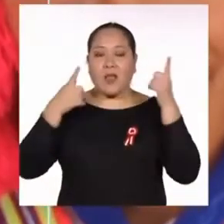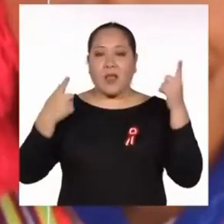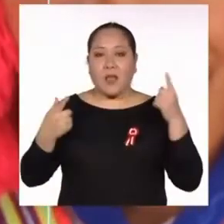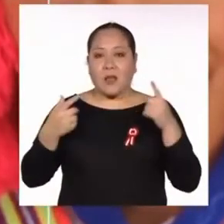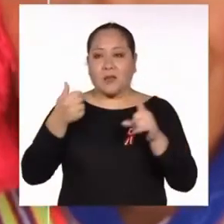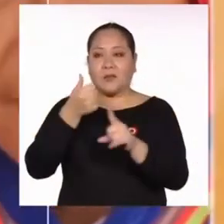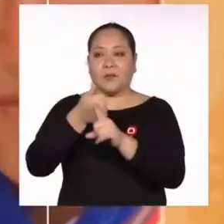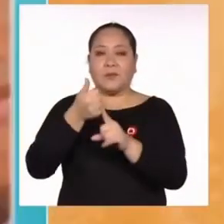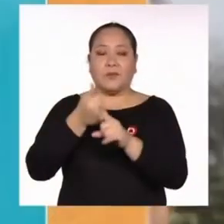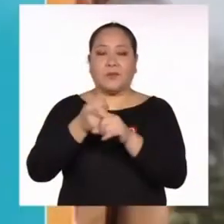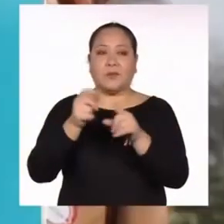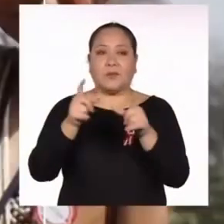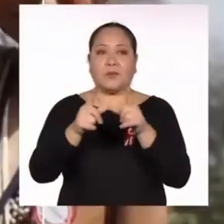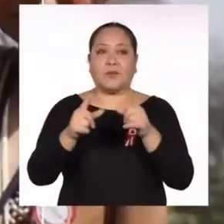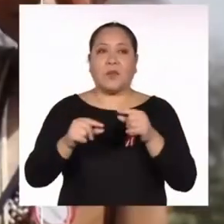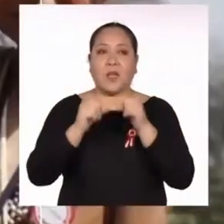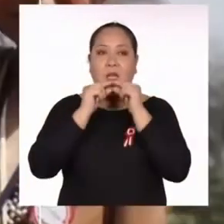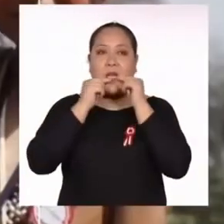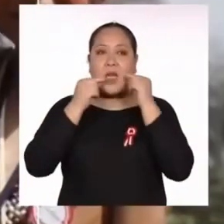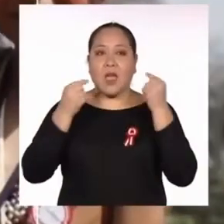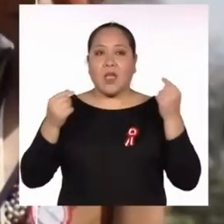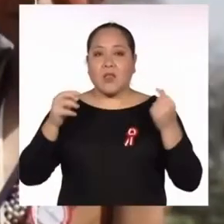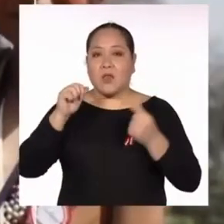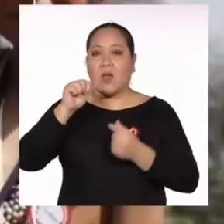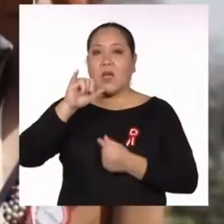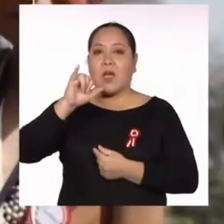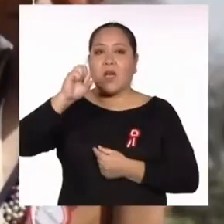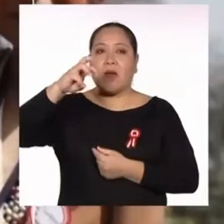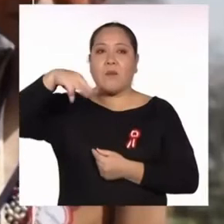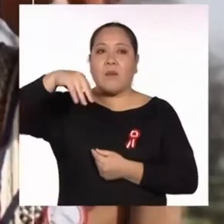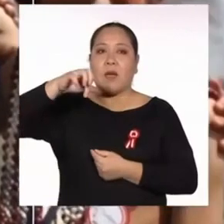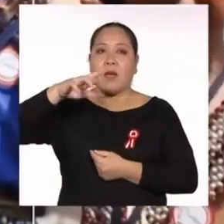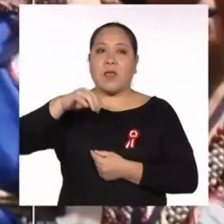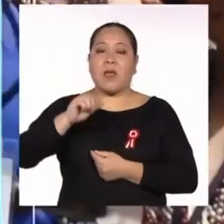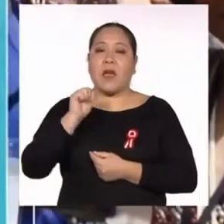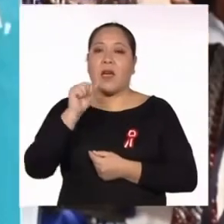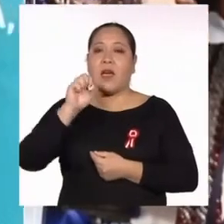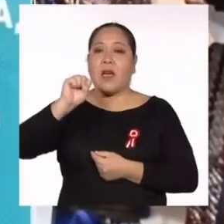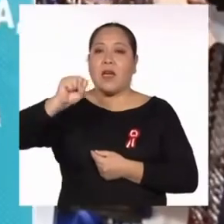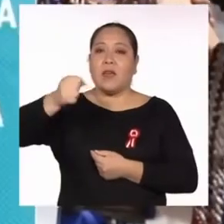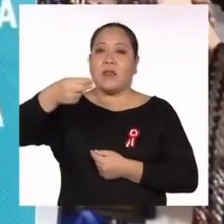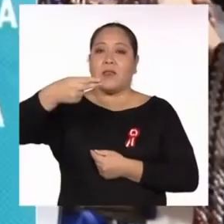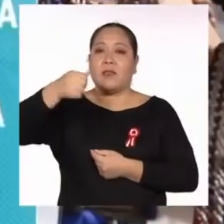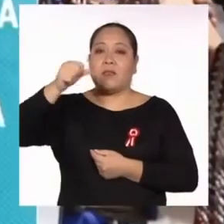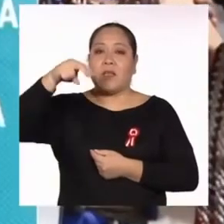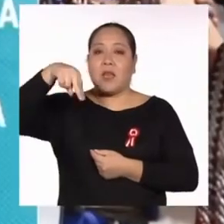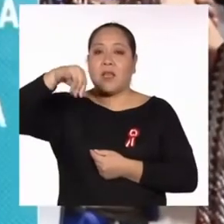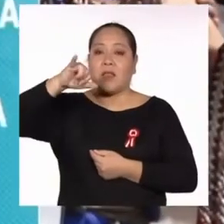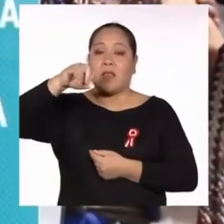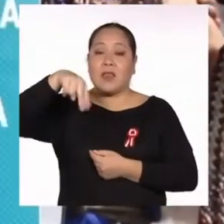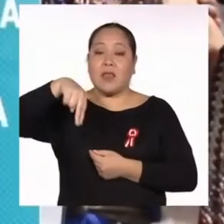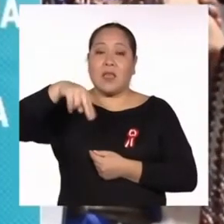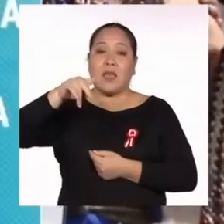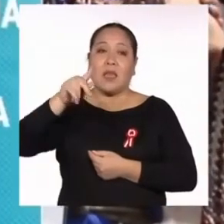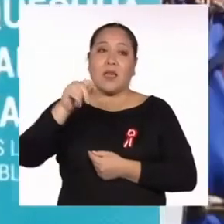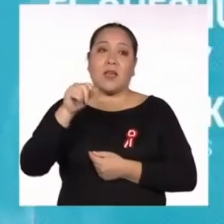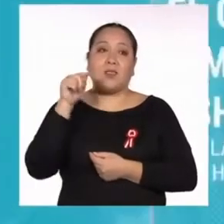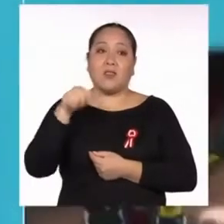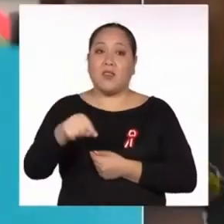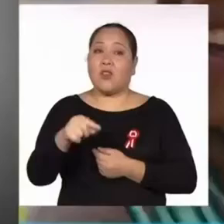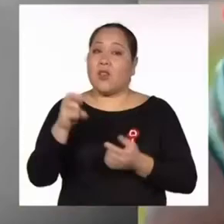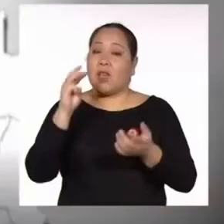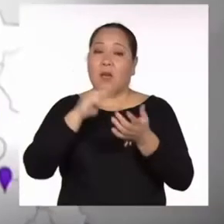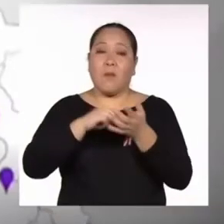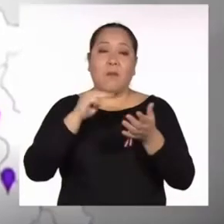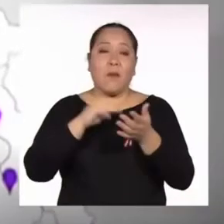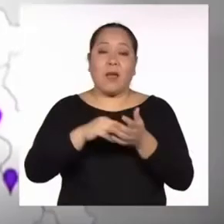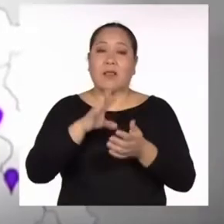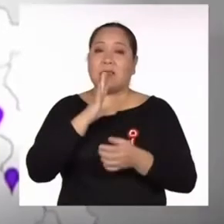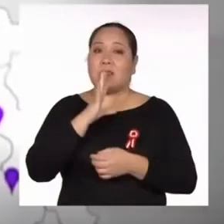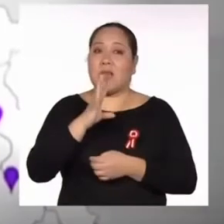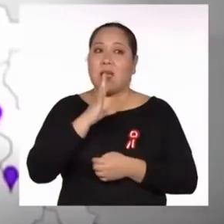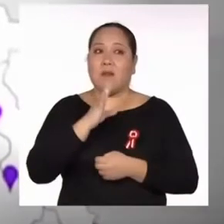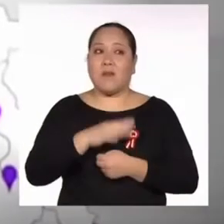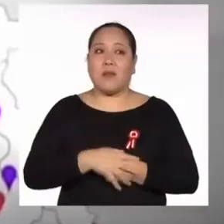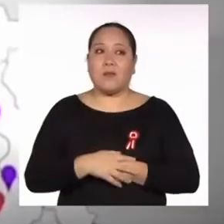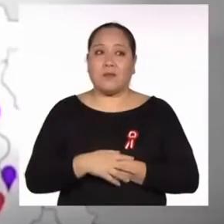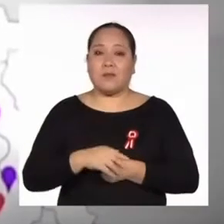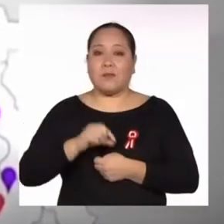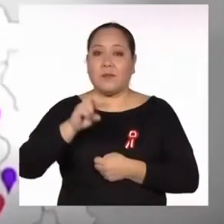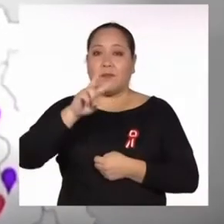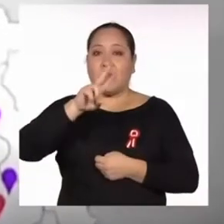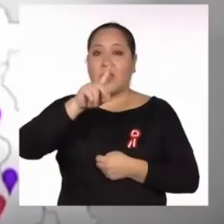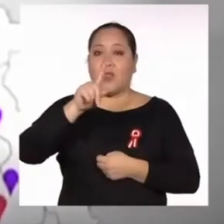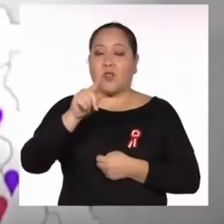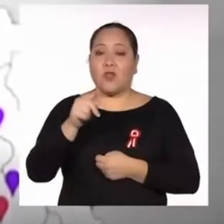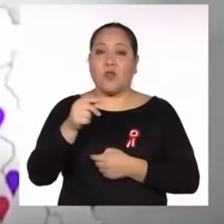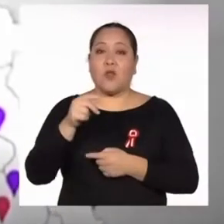del quechua aimara janine que son las lenguas más habladas vendió